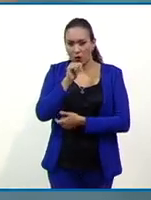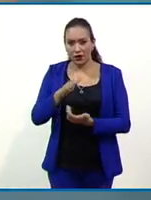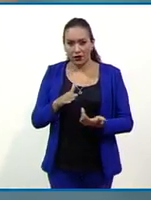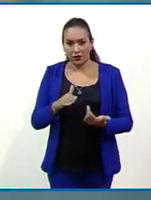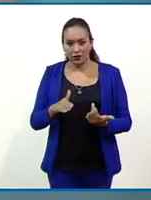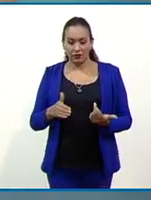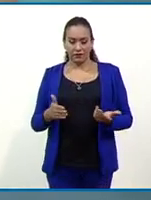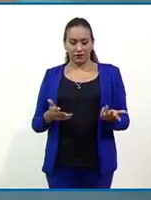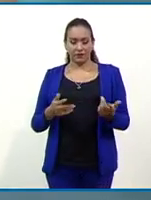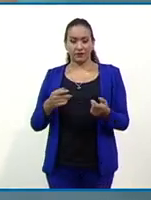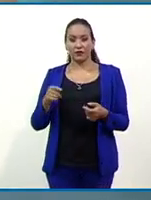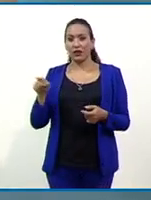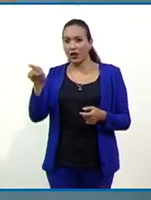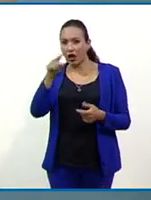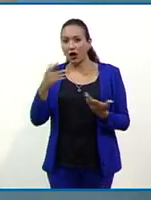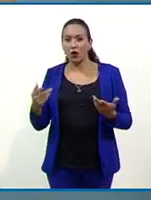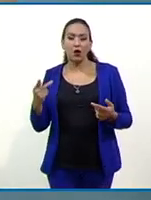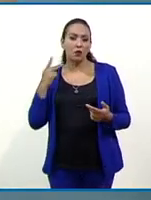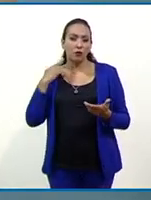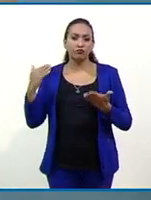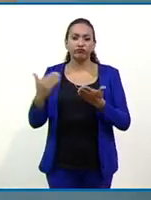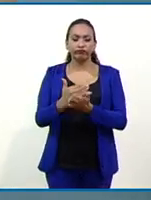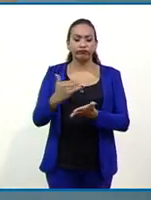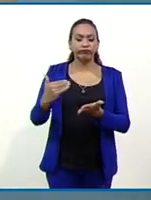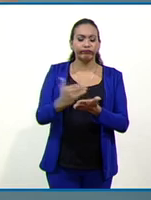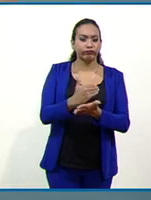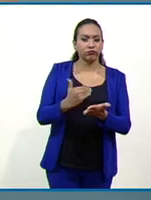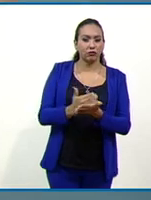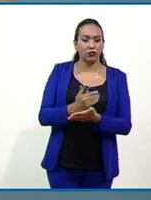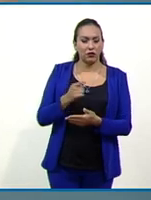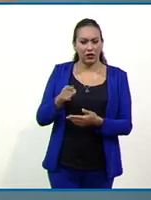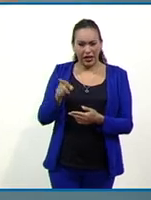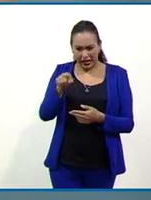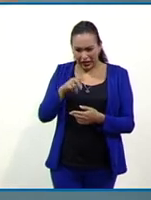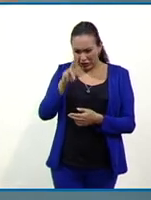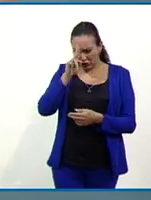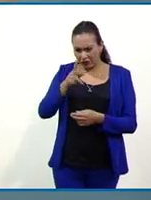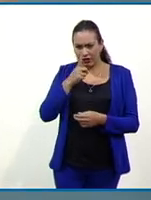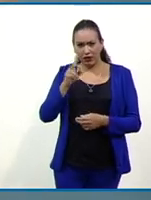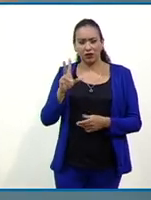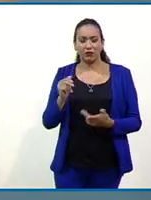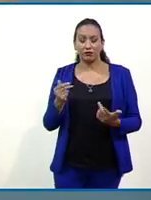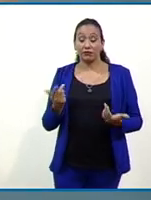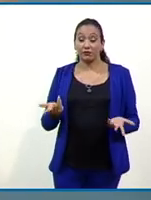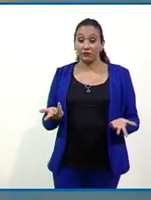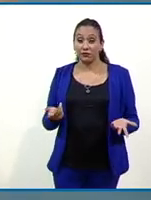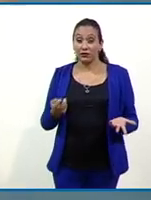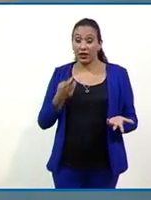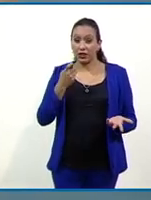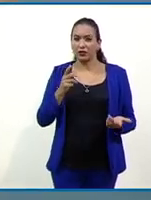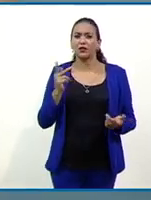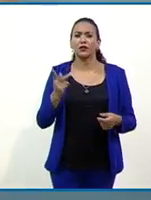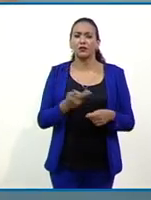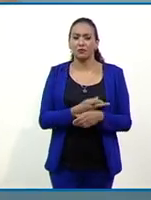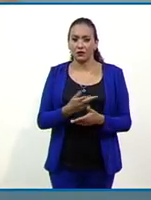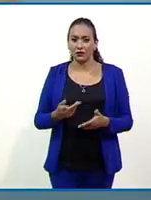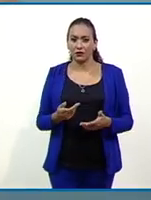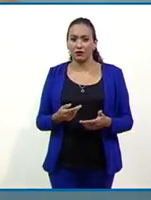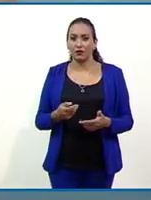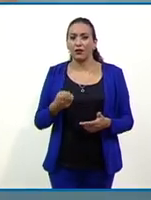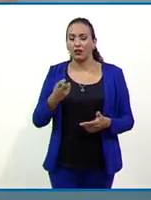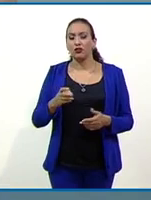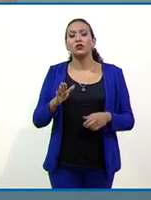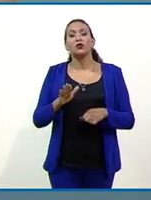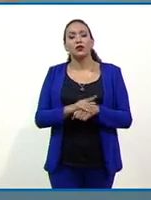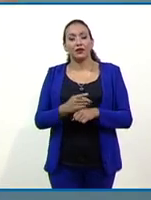acciones, actividades y sesiones relacionadas con este proceso responde a la